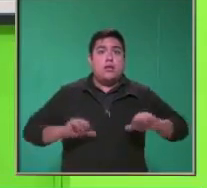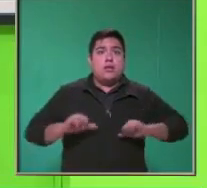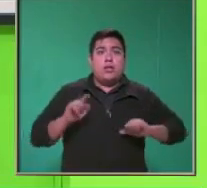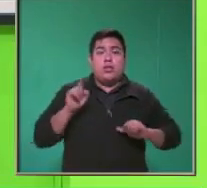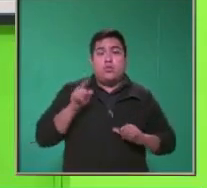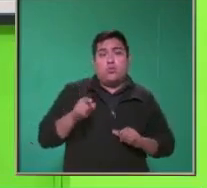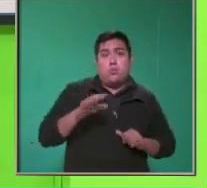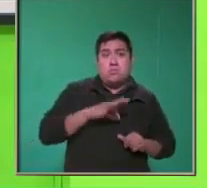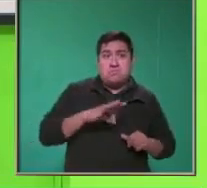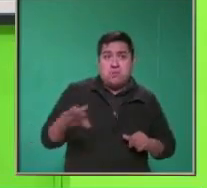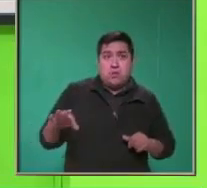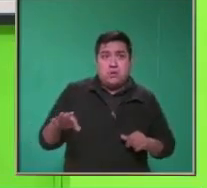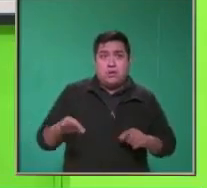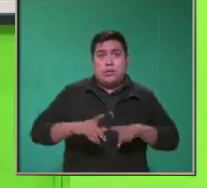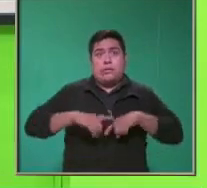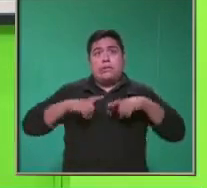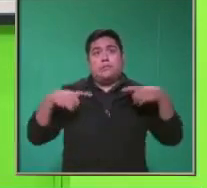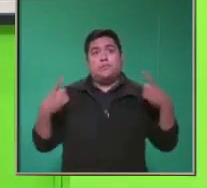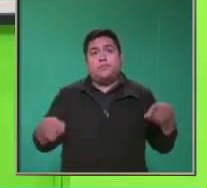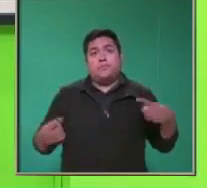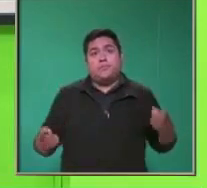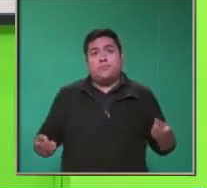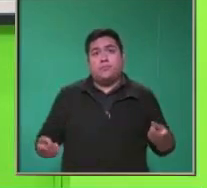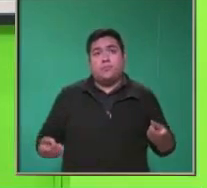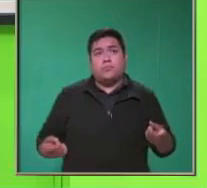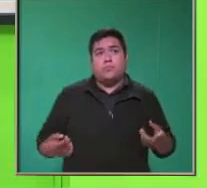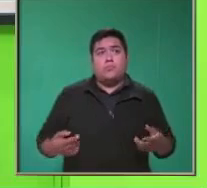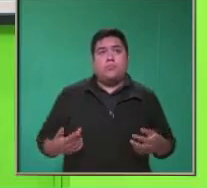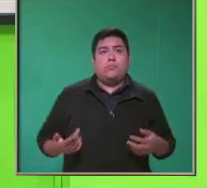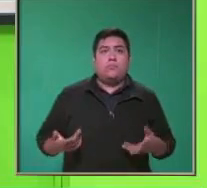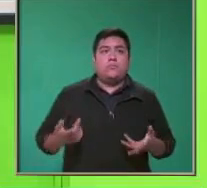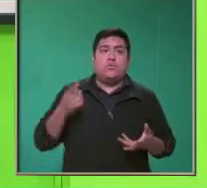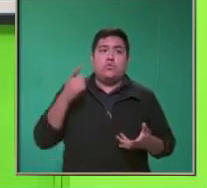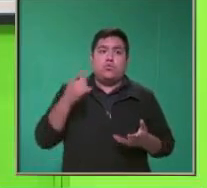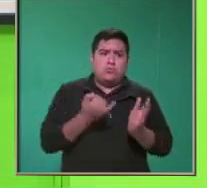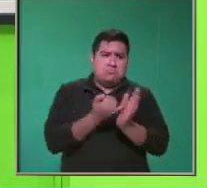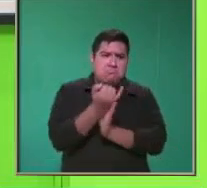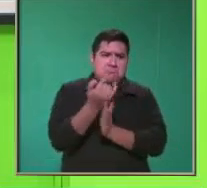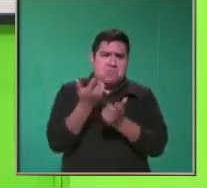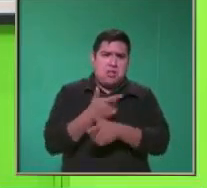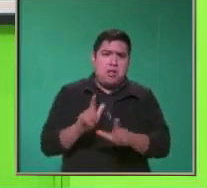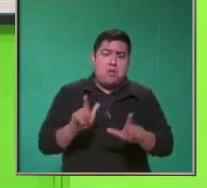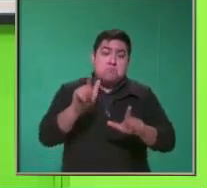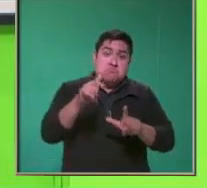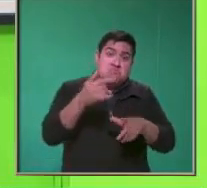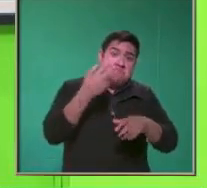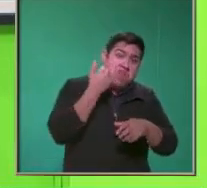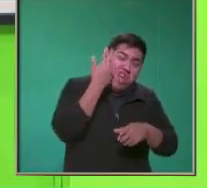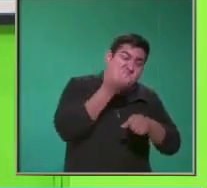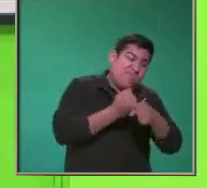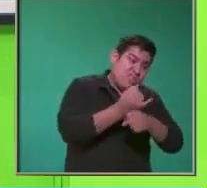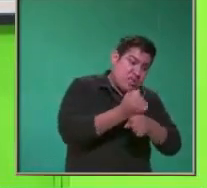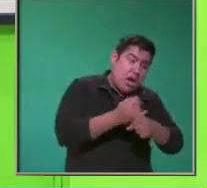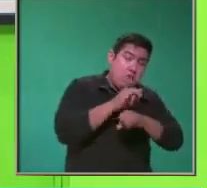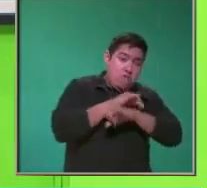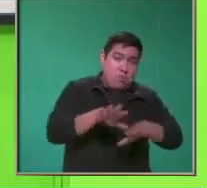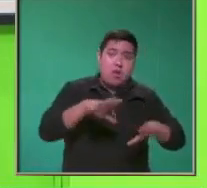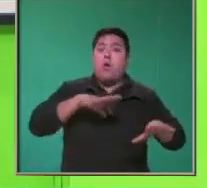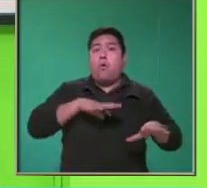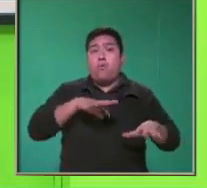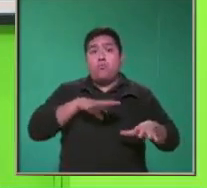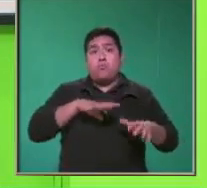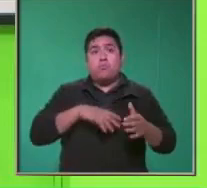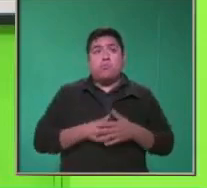ir desarrollando conforme pasen los días. Tú recibirás eso. Si quieres profundizarlo, ahí hay información